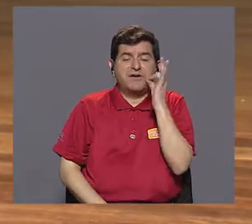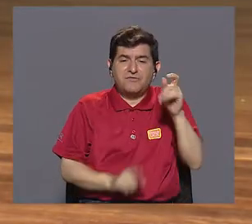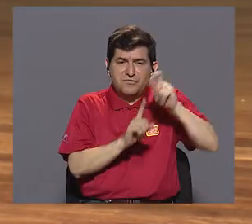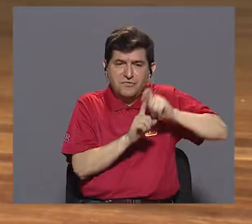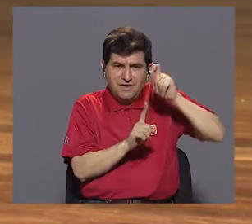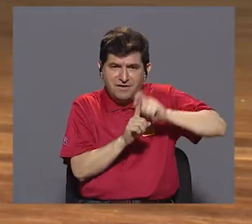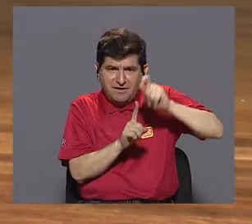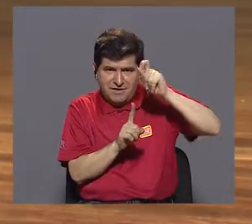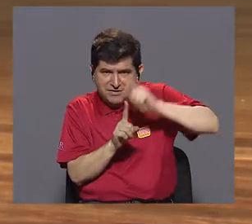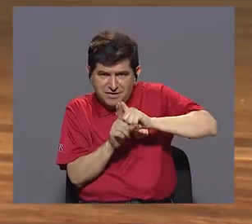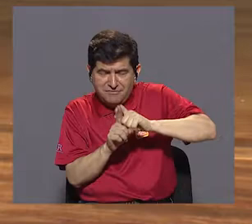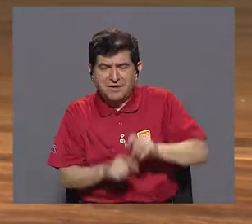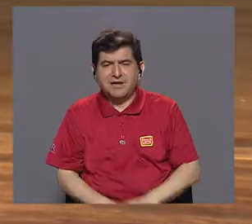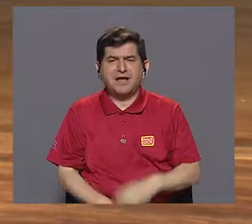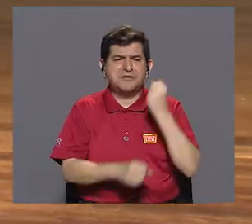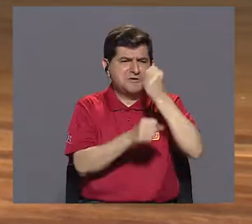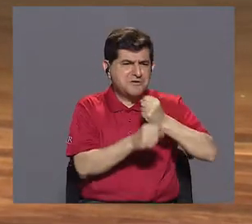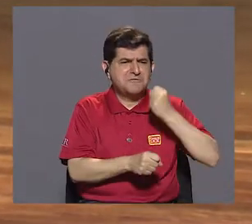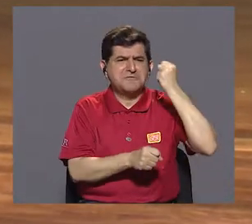fincas bananeras,